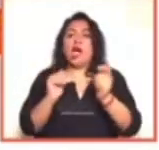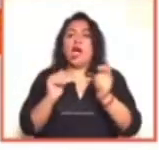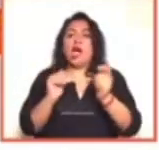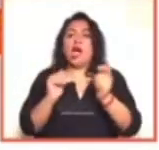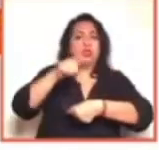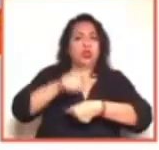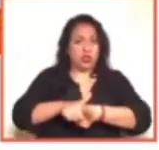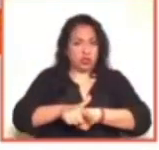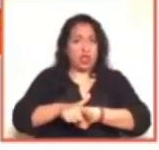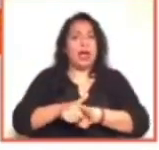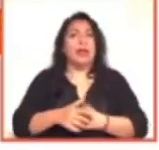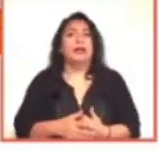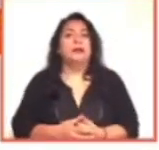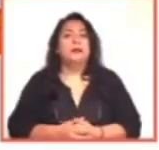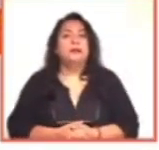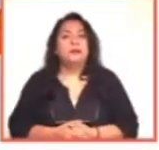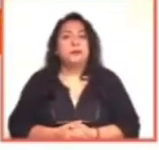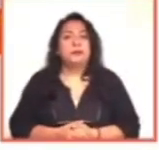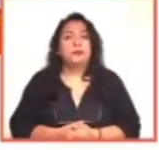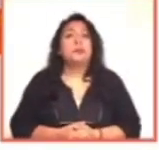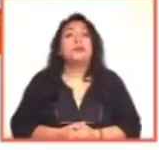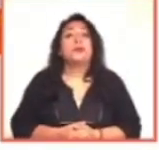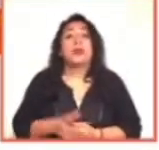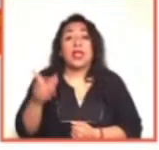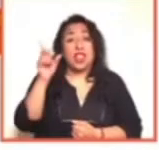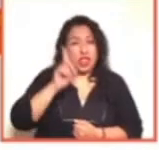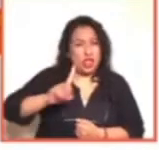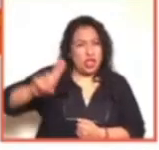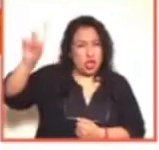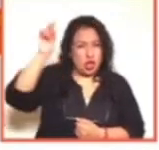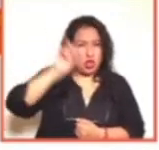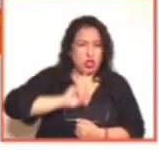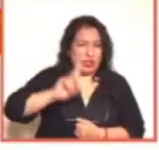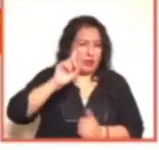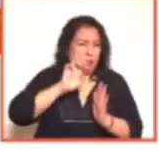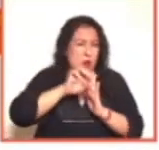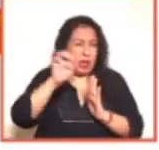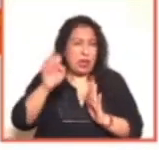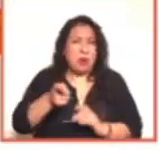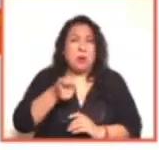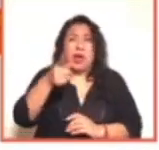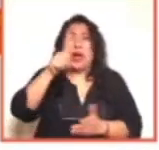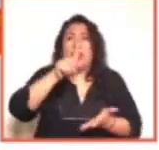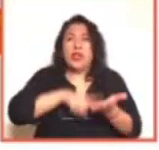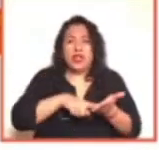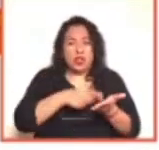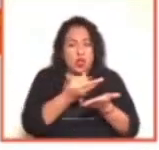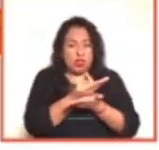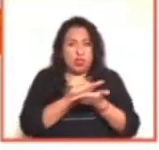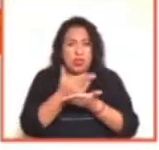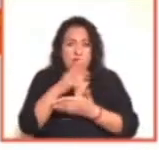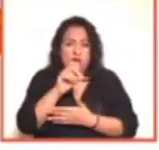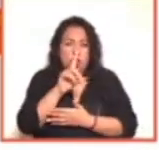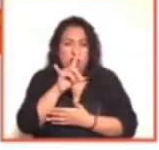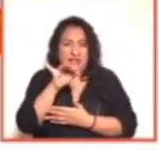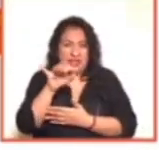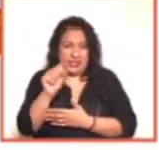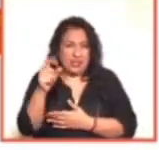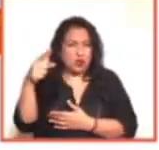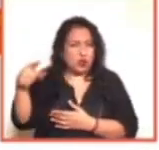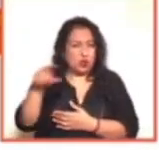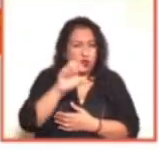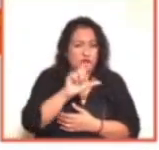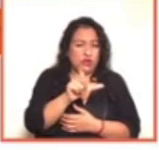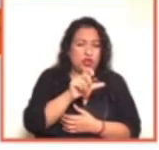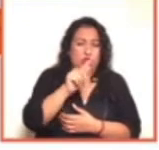política huasteca. Las diosas, por ejemplo, que están representadas en los códices, la Tlazolteotl mexica, que es